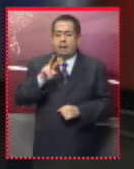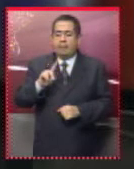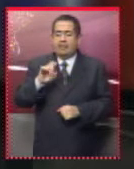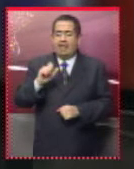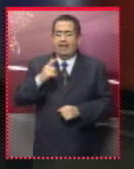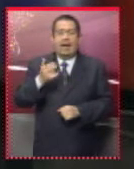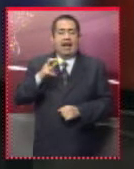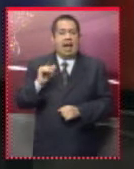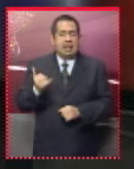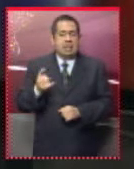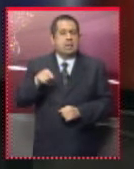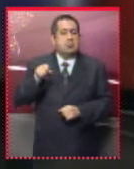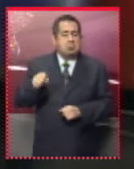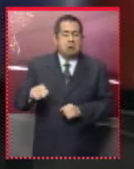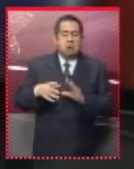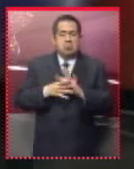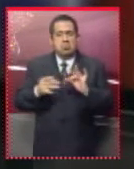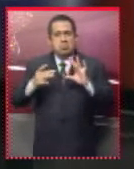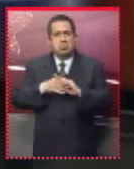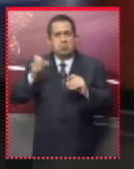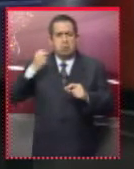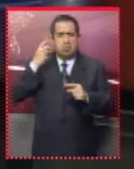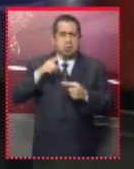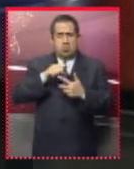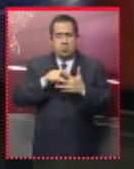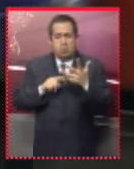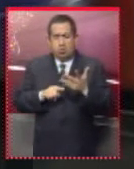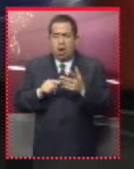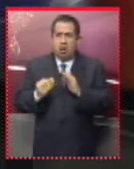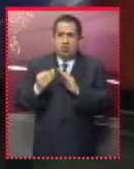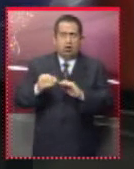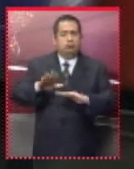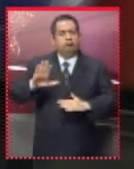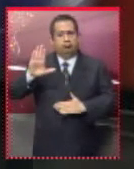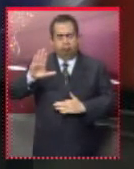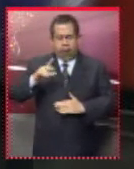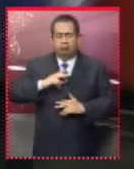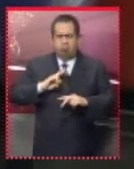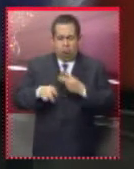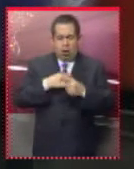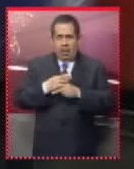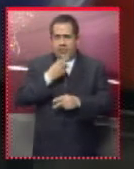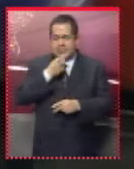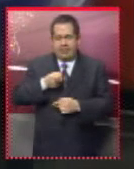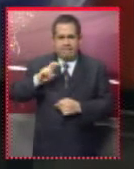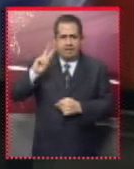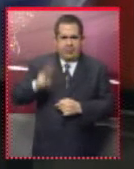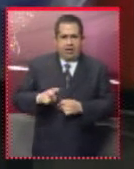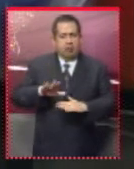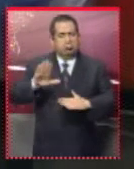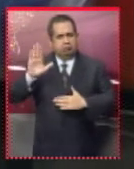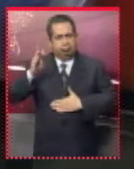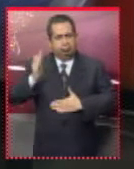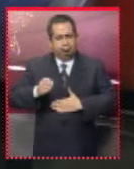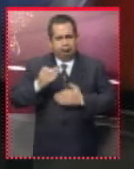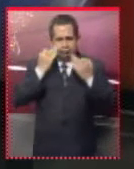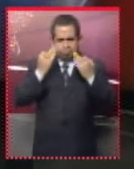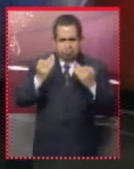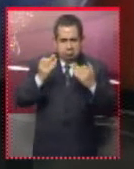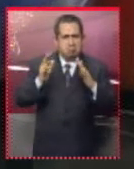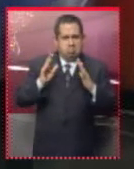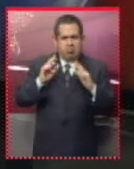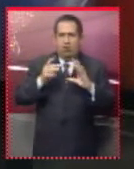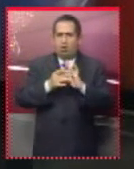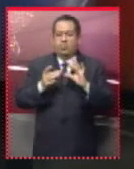Caso. Previo a su exposición, el funcionario del gobierno federal rindió la protesta correspondiente para conducirse con verdad durante su comparecencia. Después,